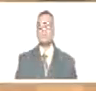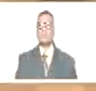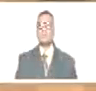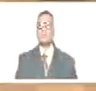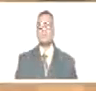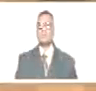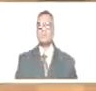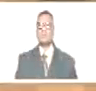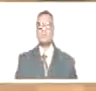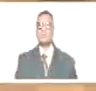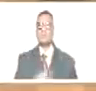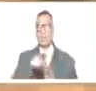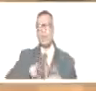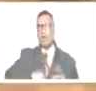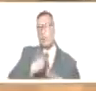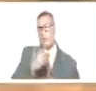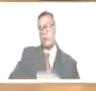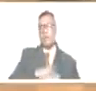Eso pudo haber ocurrido antes.